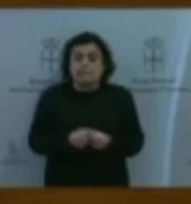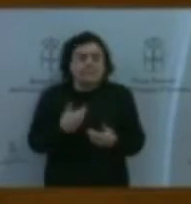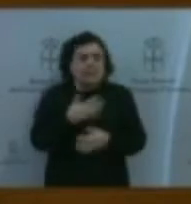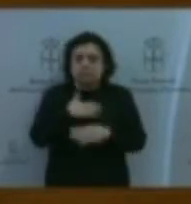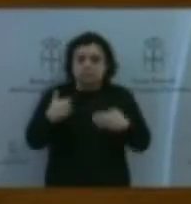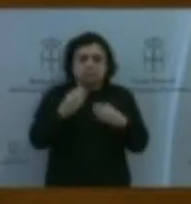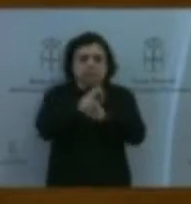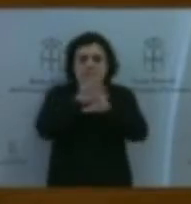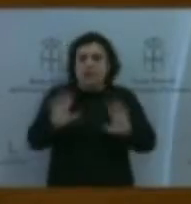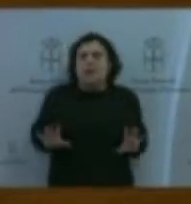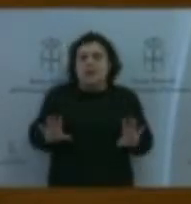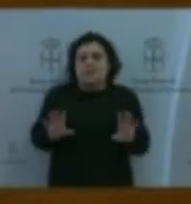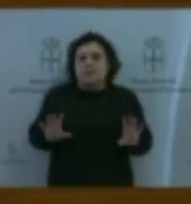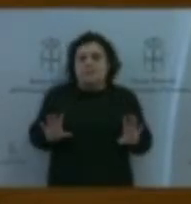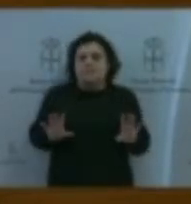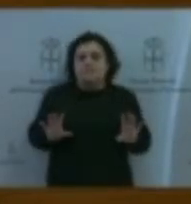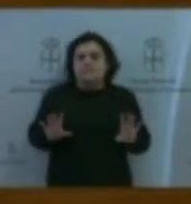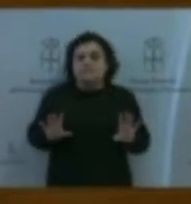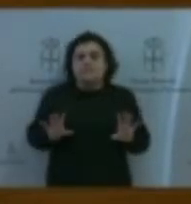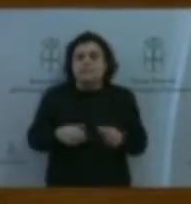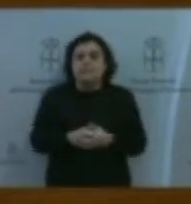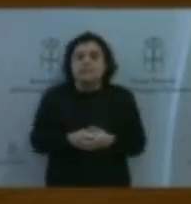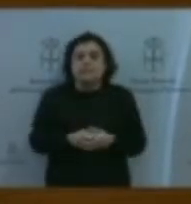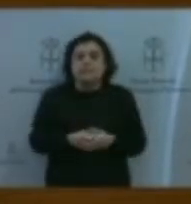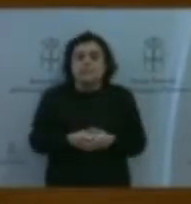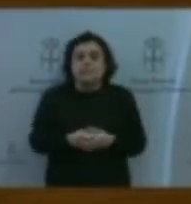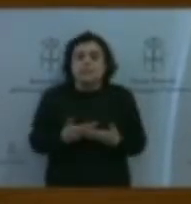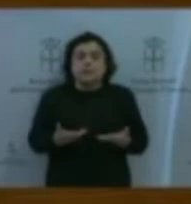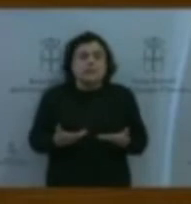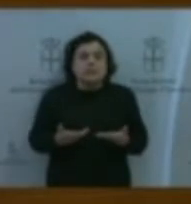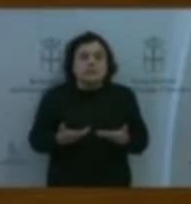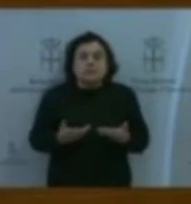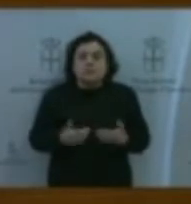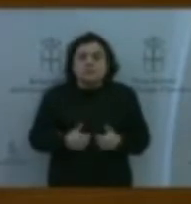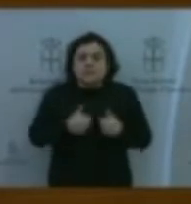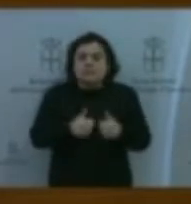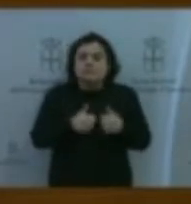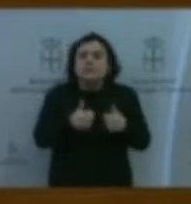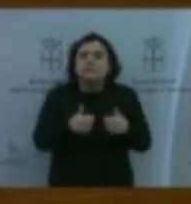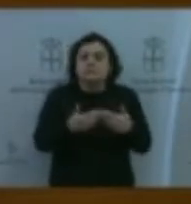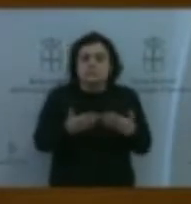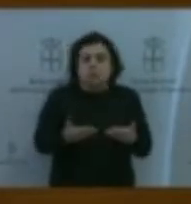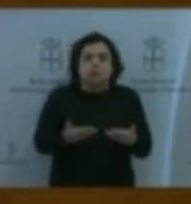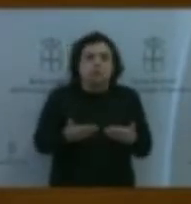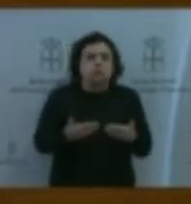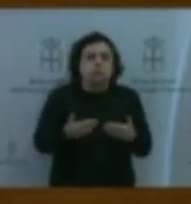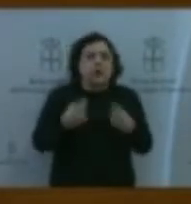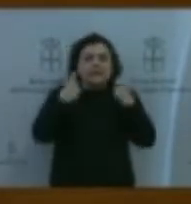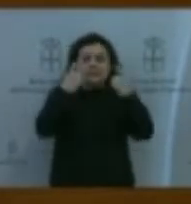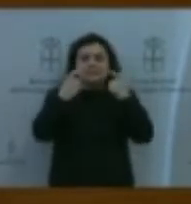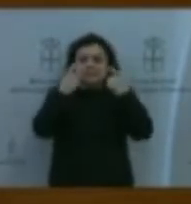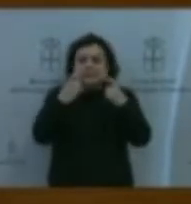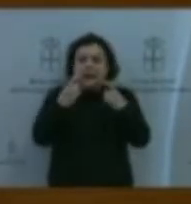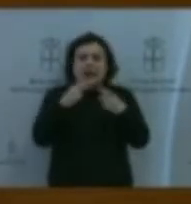Tenemos cada vez más encuentran amparo discursos que promueven el odio y el fascismo.